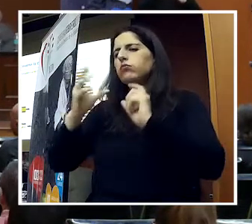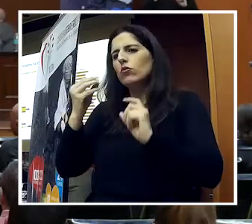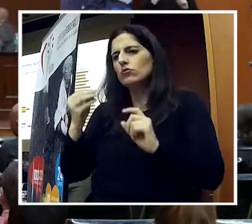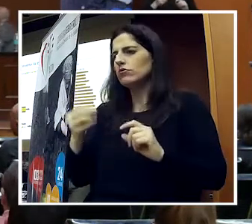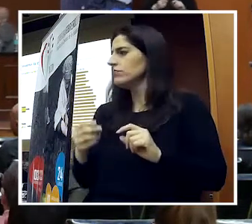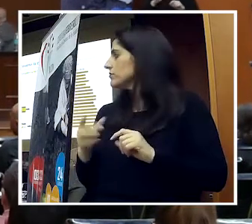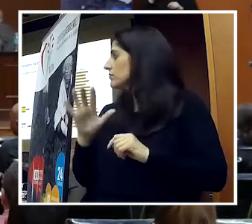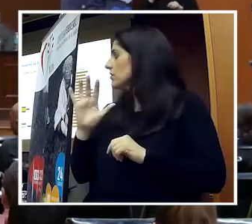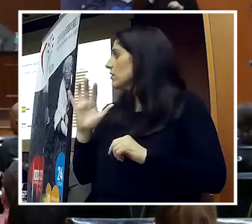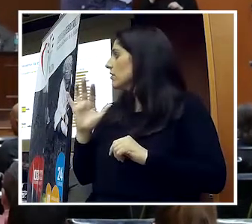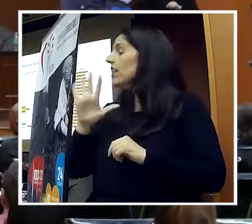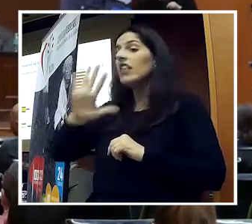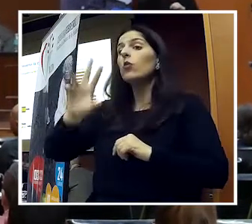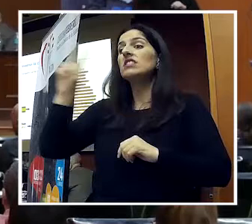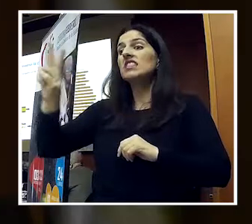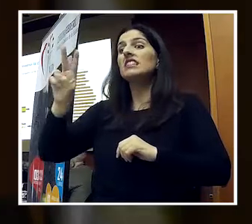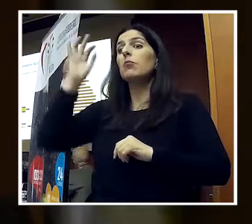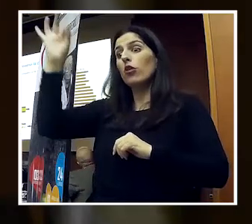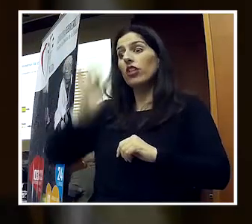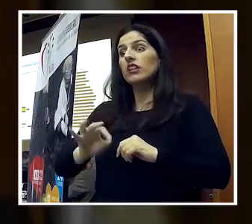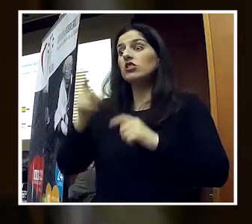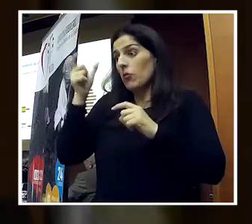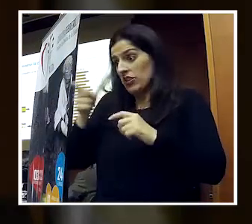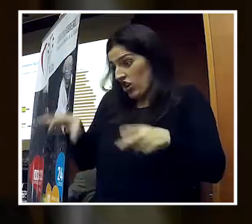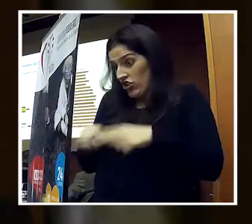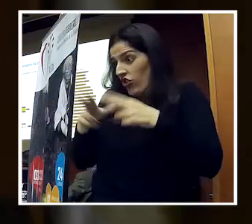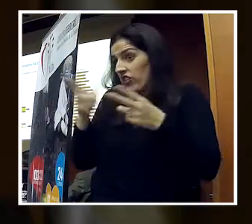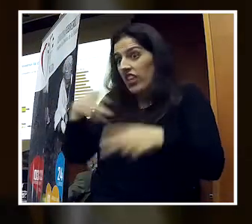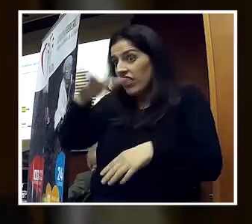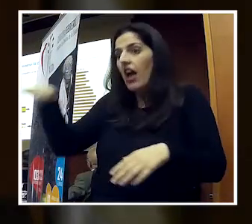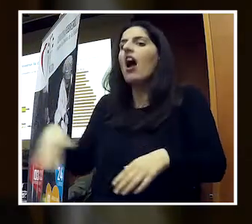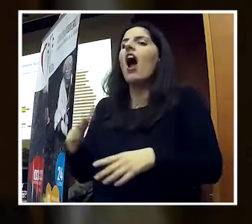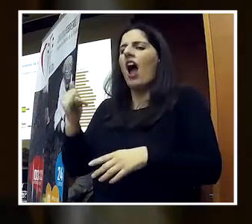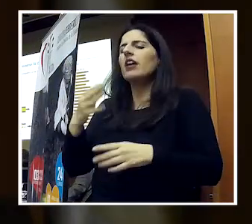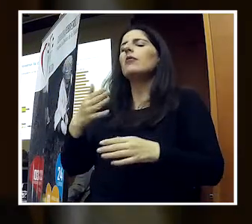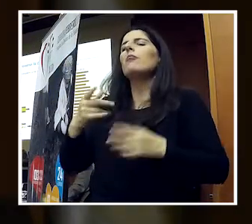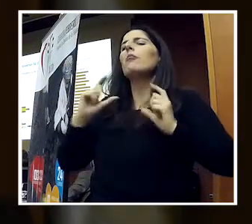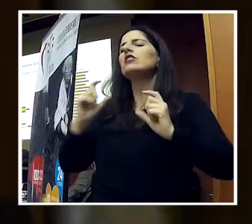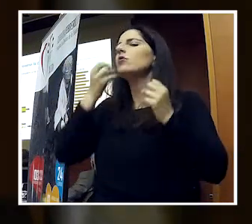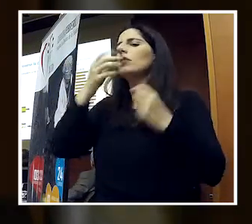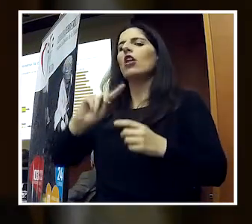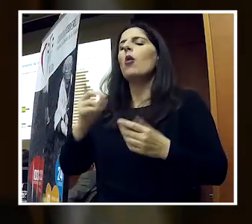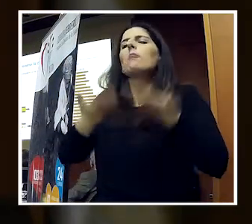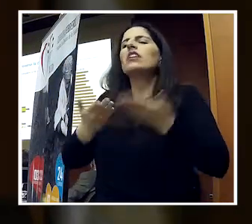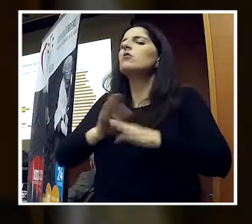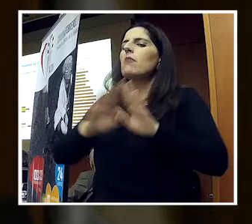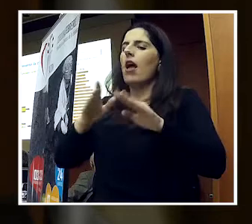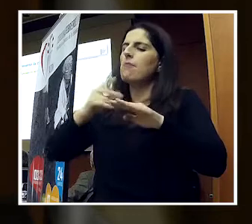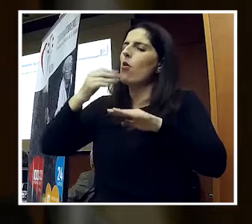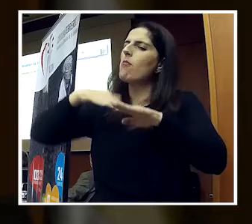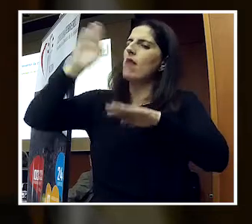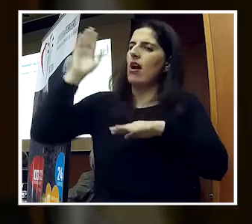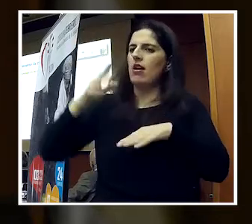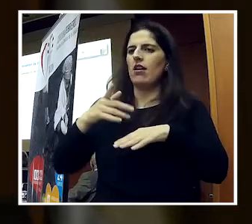el 57% de las personas de nuestra comunidad tenemos sobrepeso u obesidad. Y estas